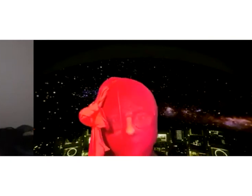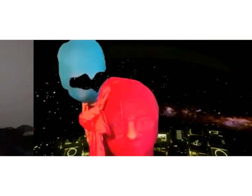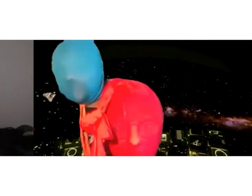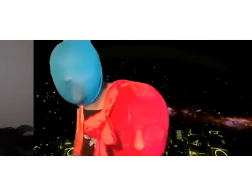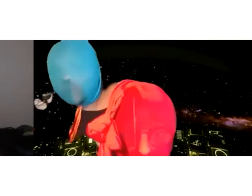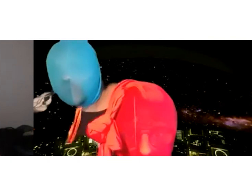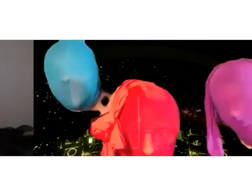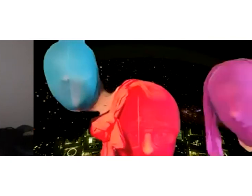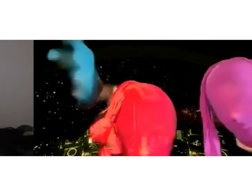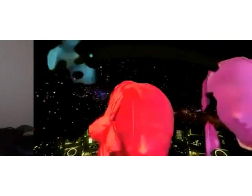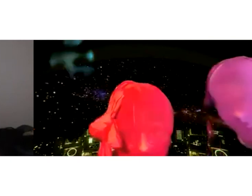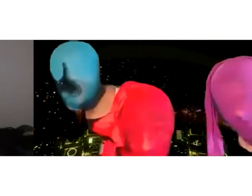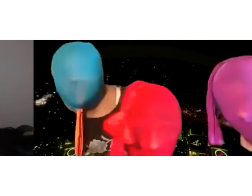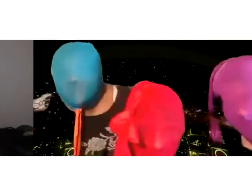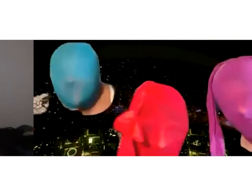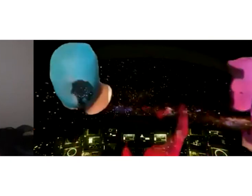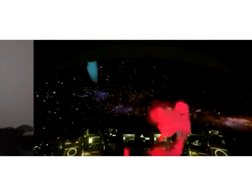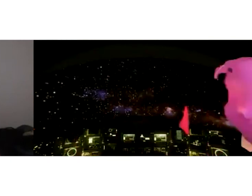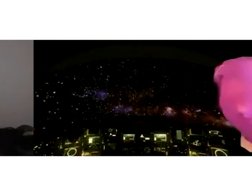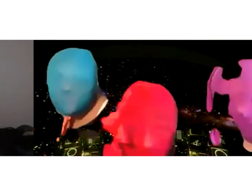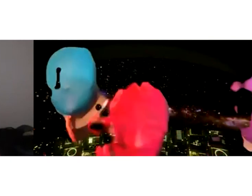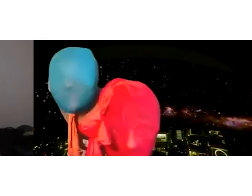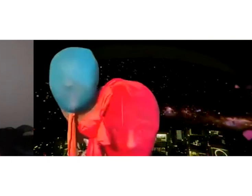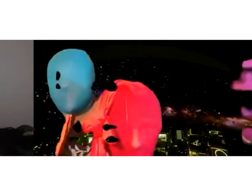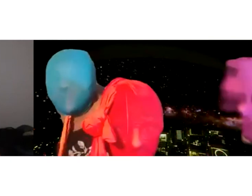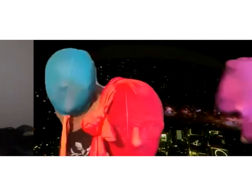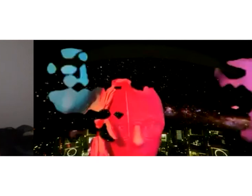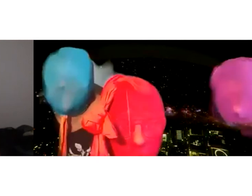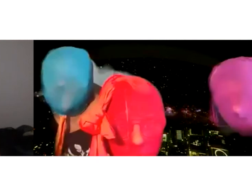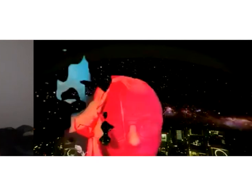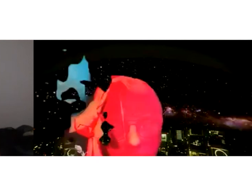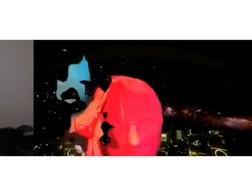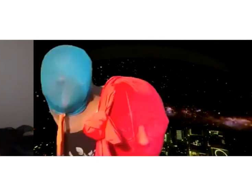ningún lugar en este planeta hay justicia en relación con eso. Entonces